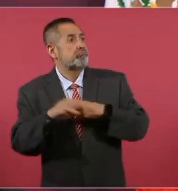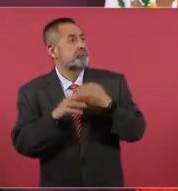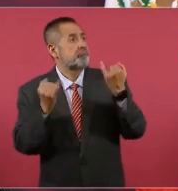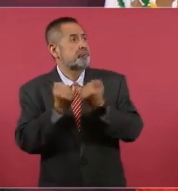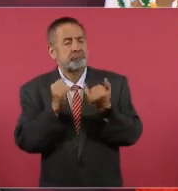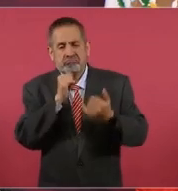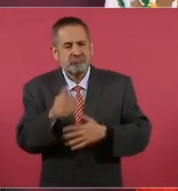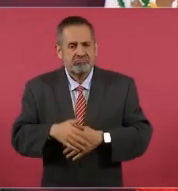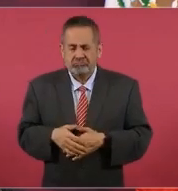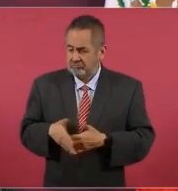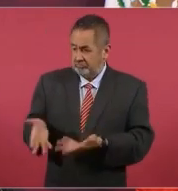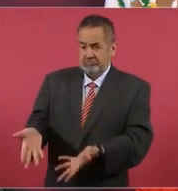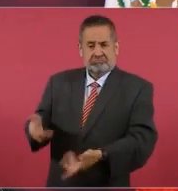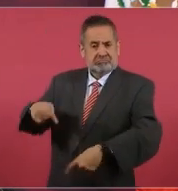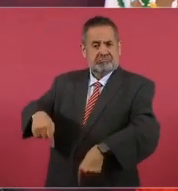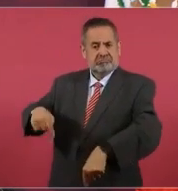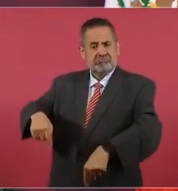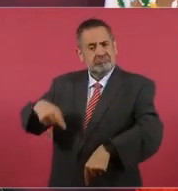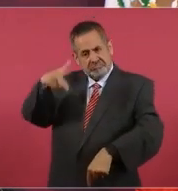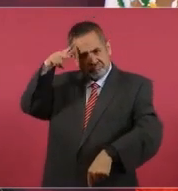¿Para qué buscar